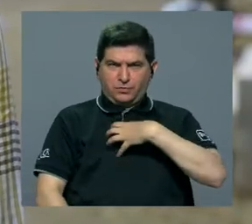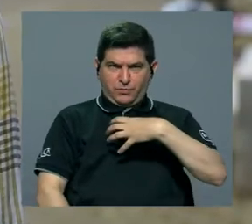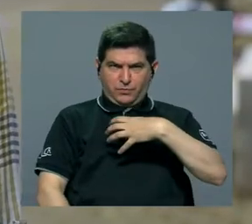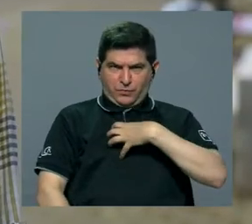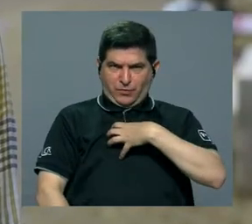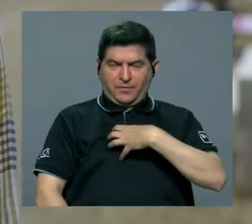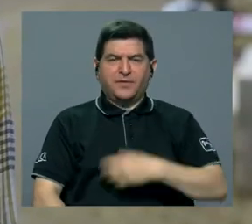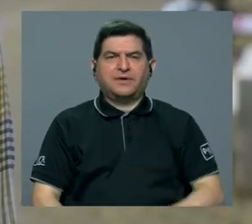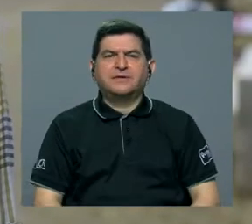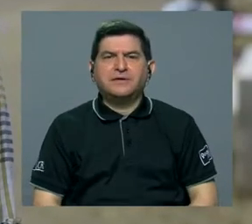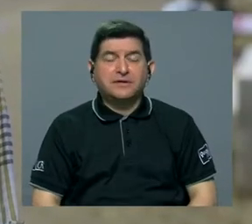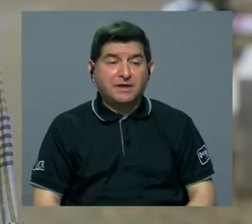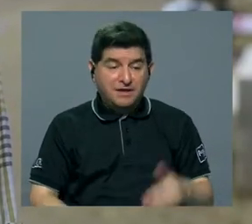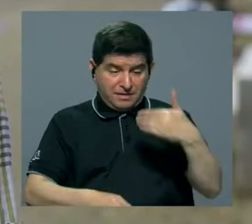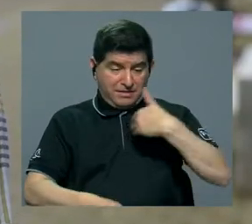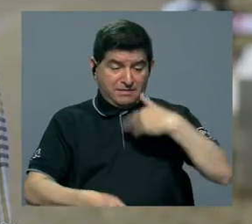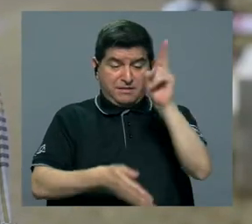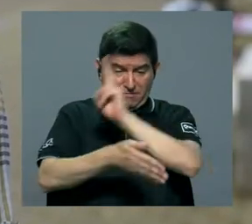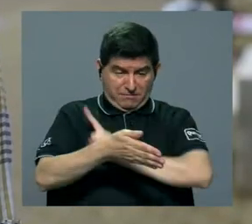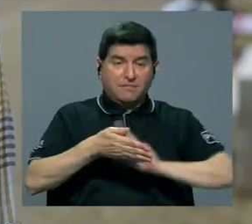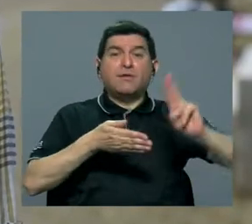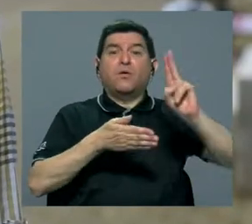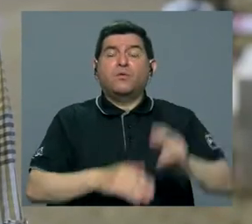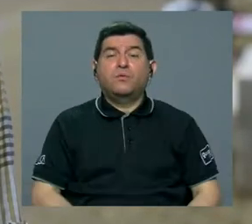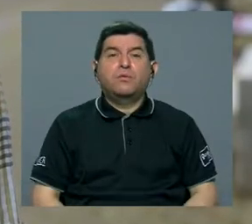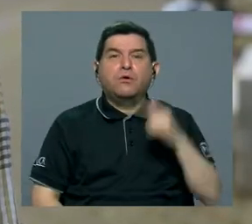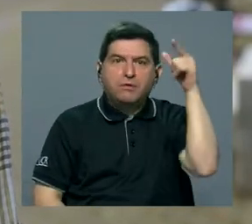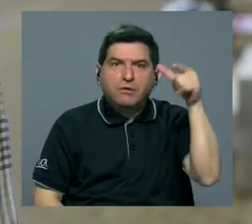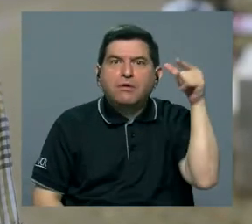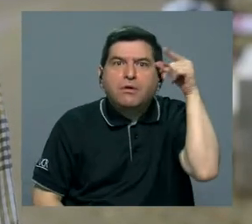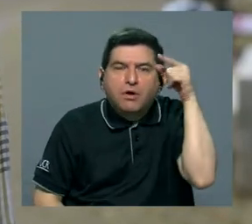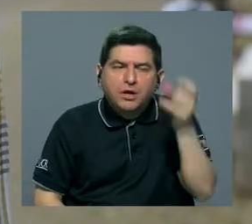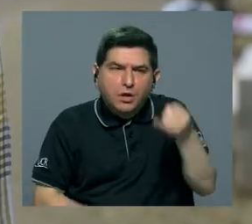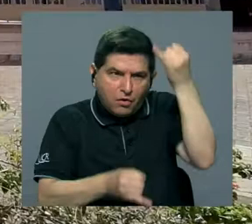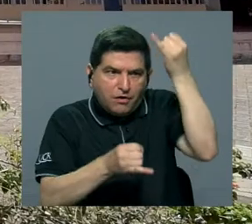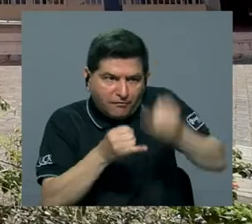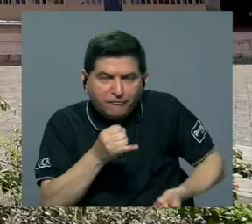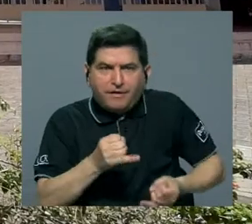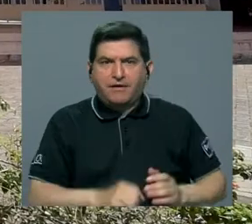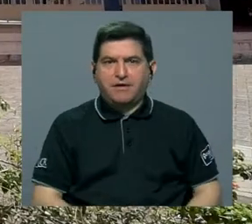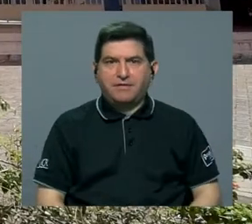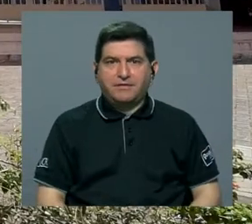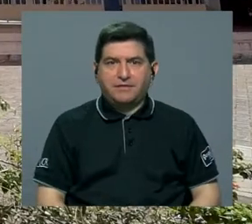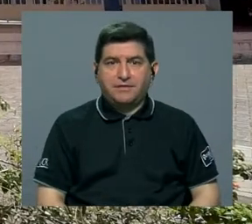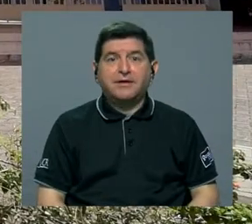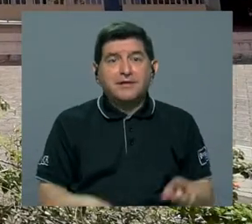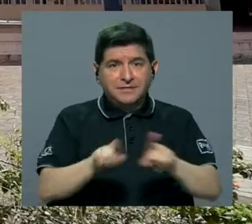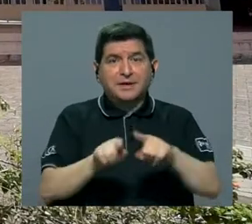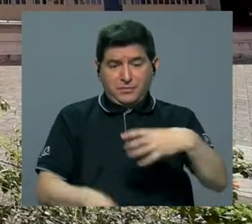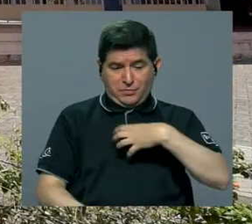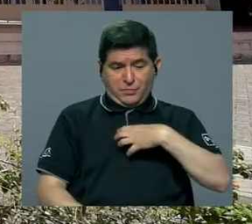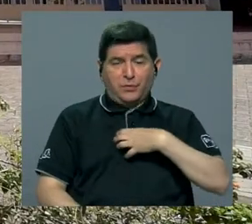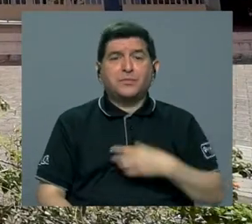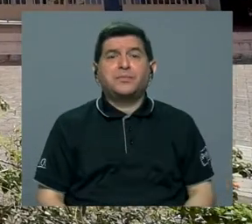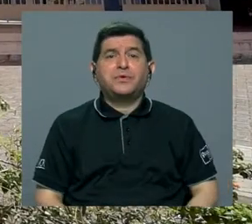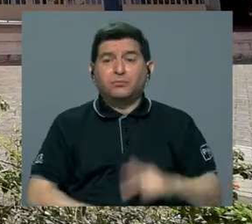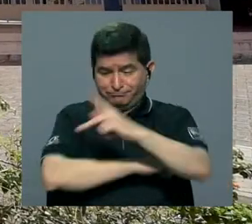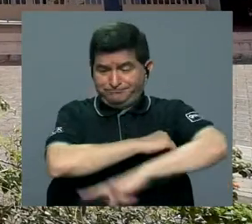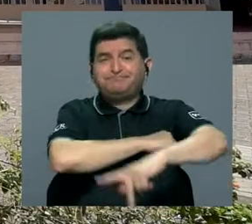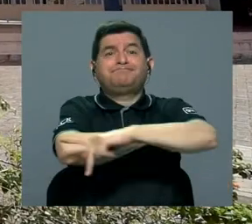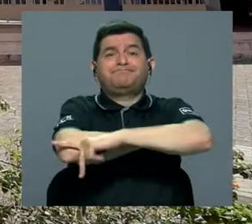patrimonio de la universidad y, por supuesto, al final de cuentas, es del país.